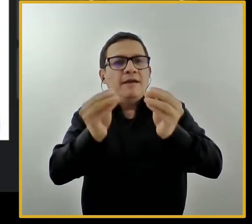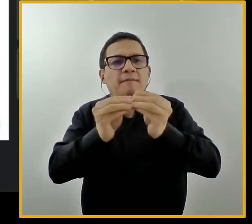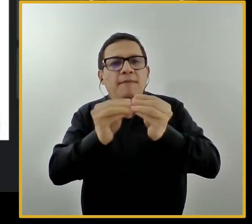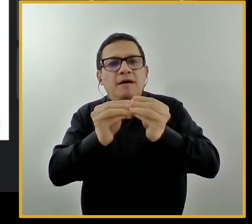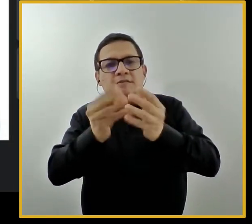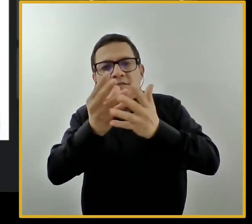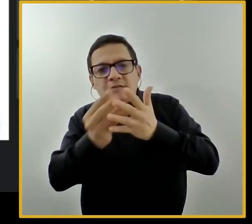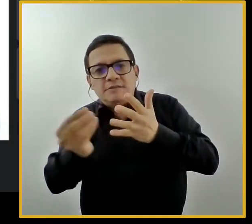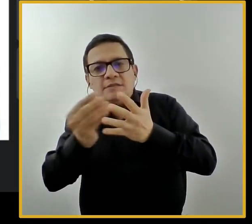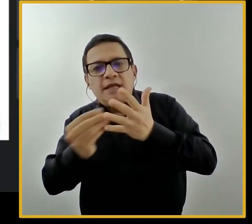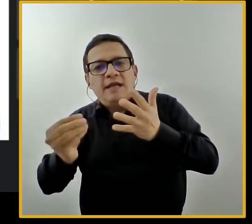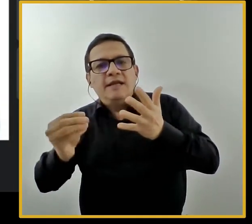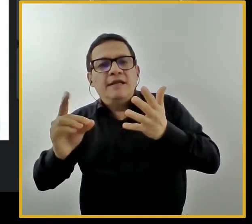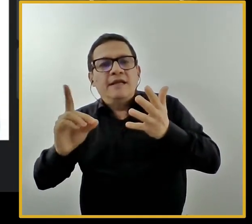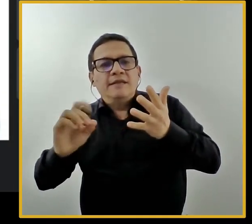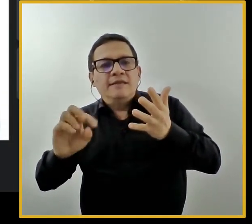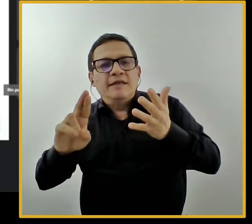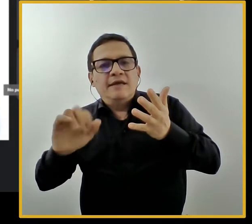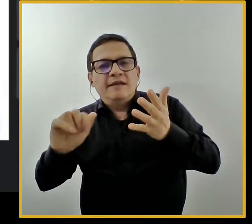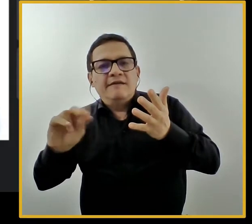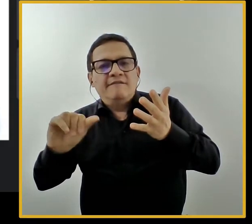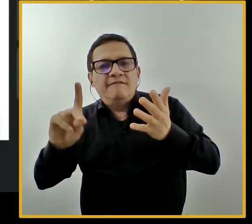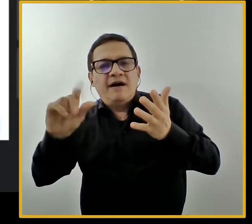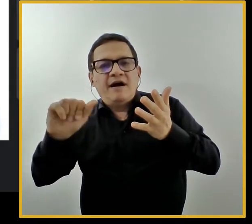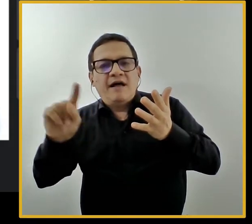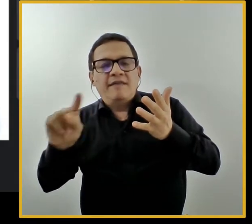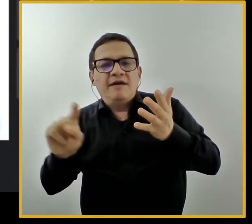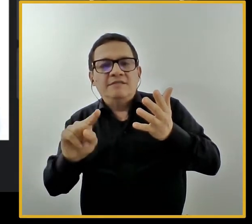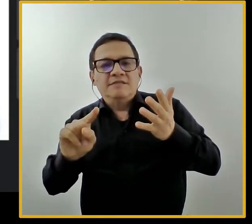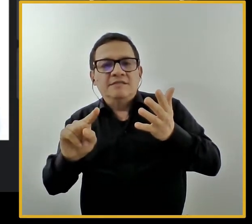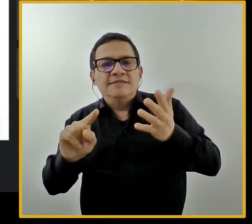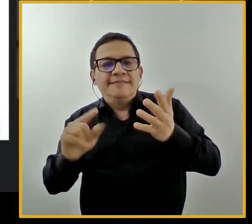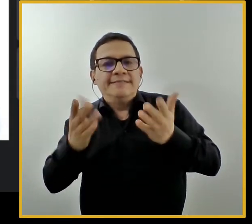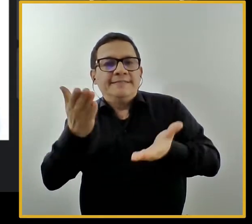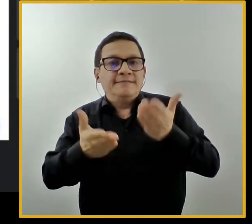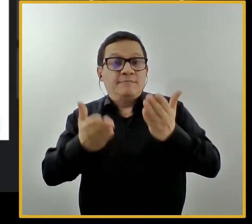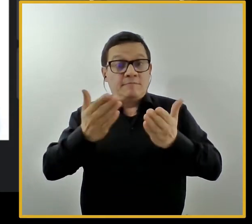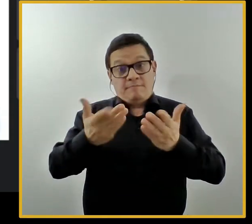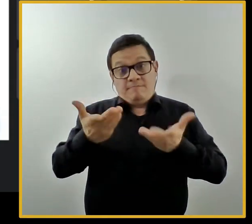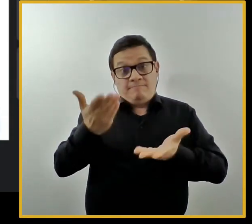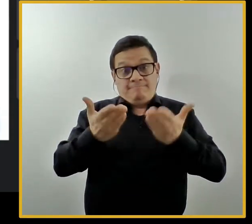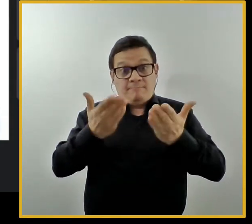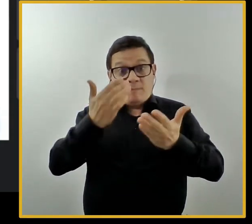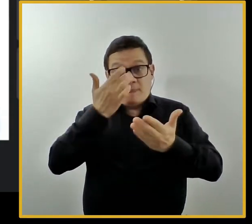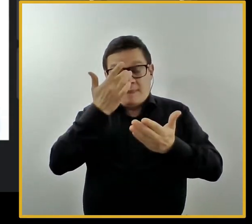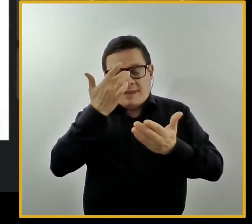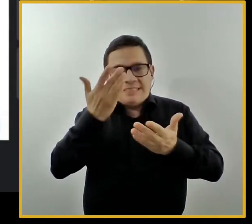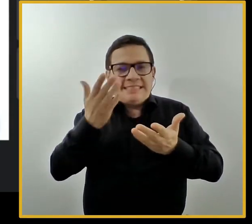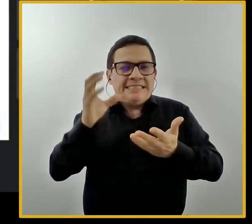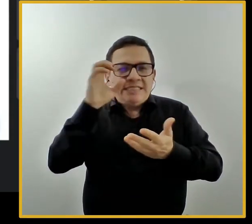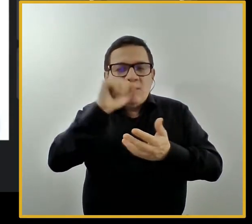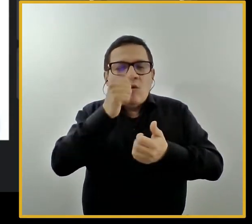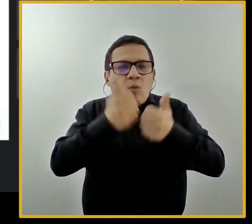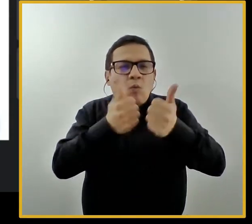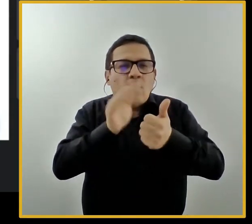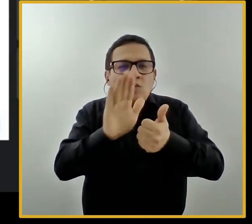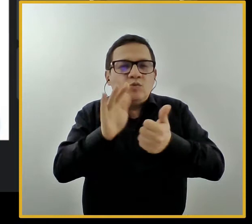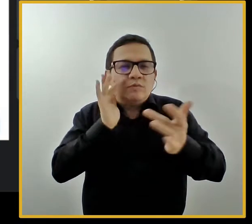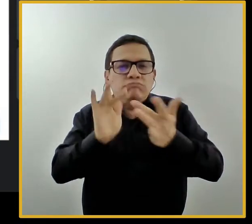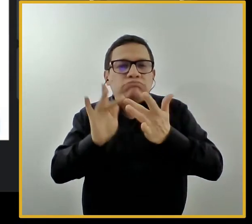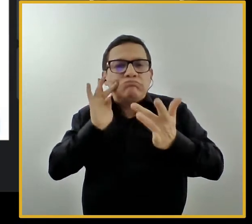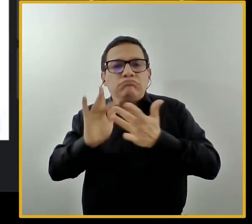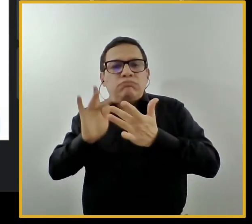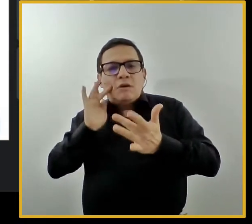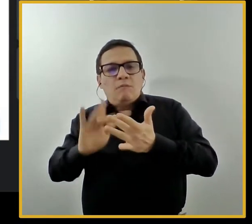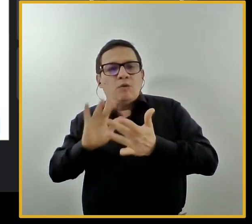derivadas. Entonces, esto nos permite a nosotros poder determinar cuáles son los elementos